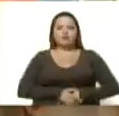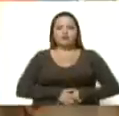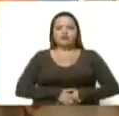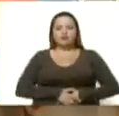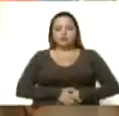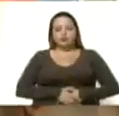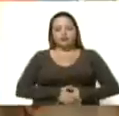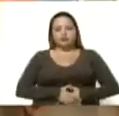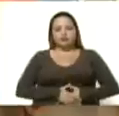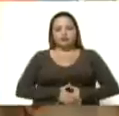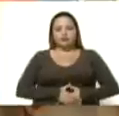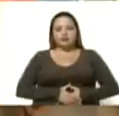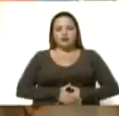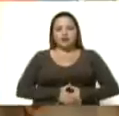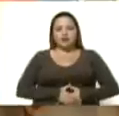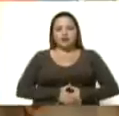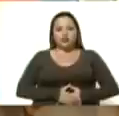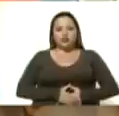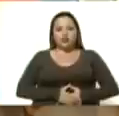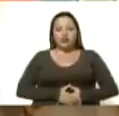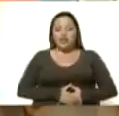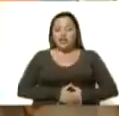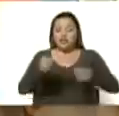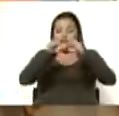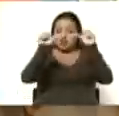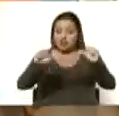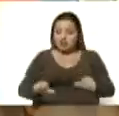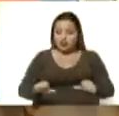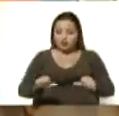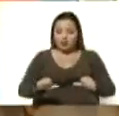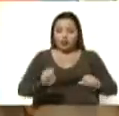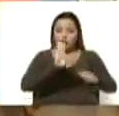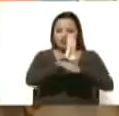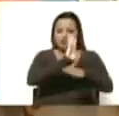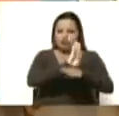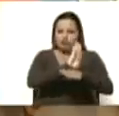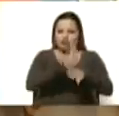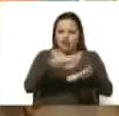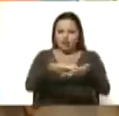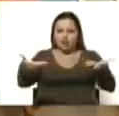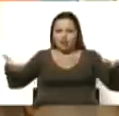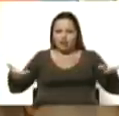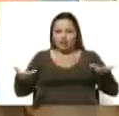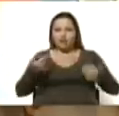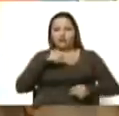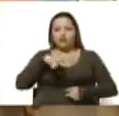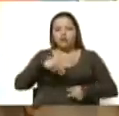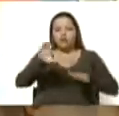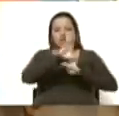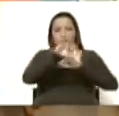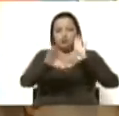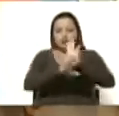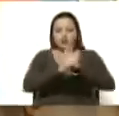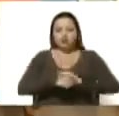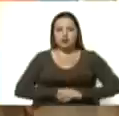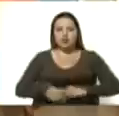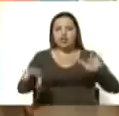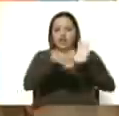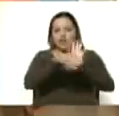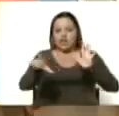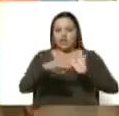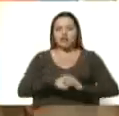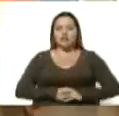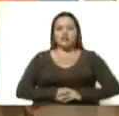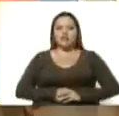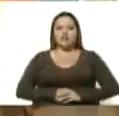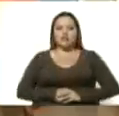el sistema garantista que ofrece nuestra Constitución y las leyes de